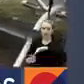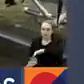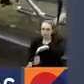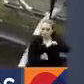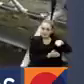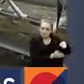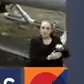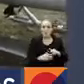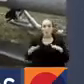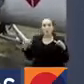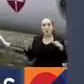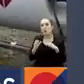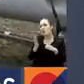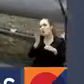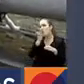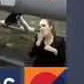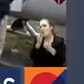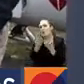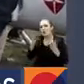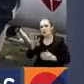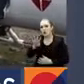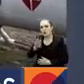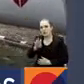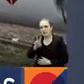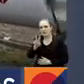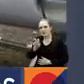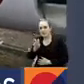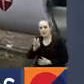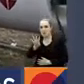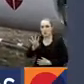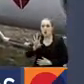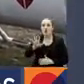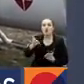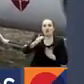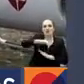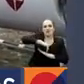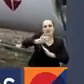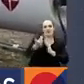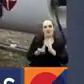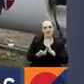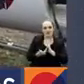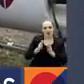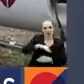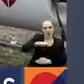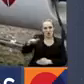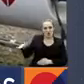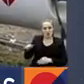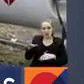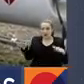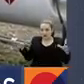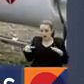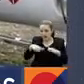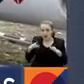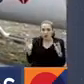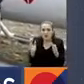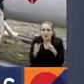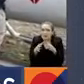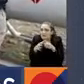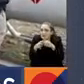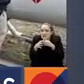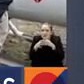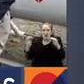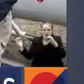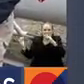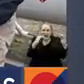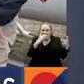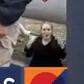974 indígenas en los resguardos de Babeiba, Antioquia, continúan confinados tras los enfrentamientos de grupos armados ilegales en